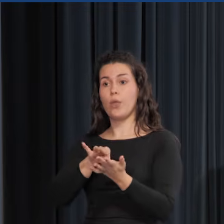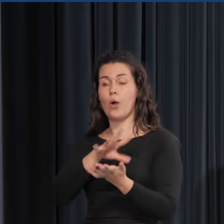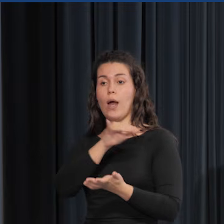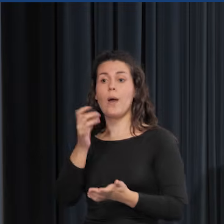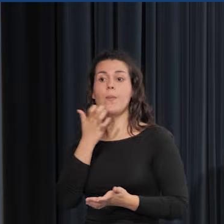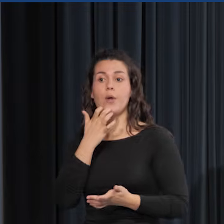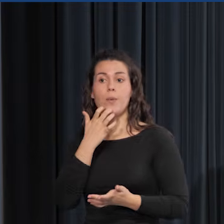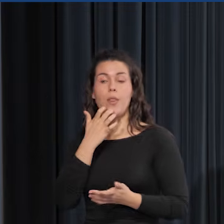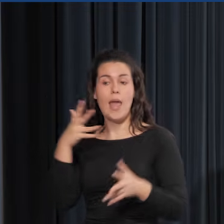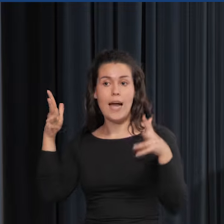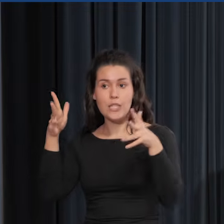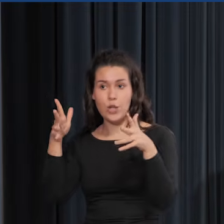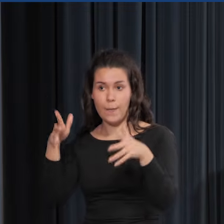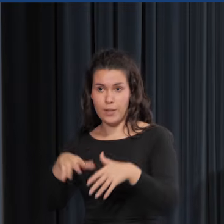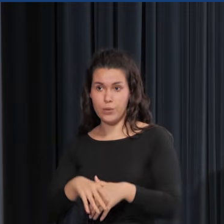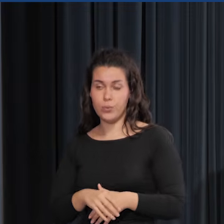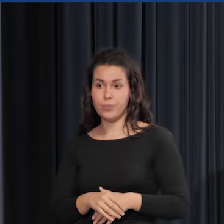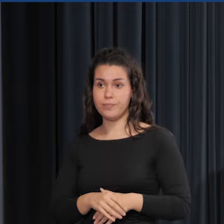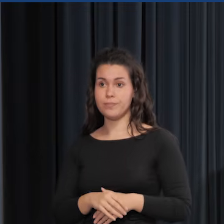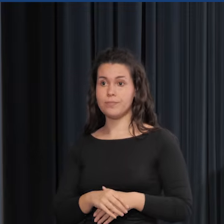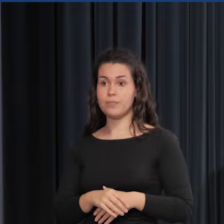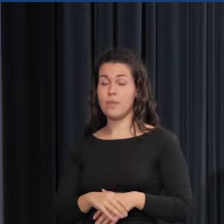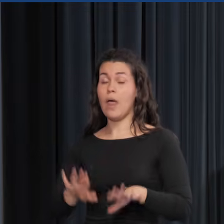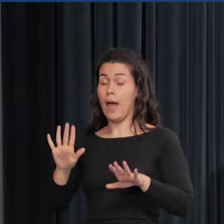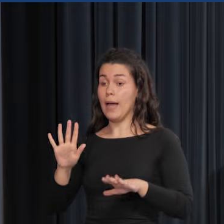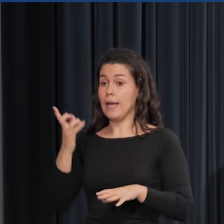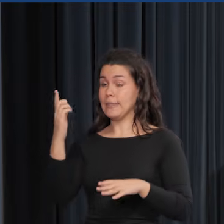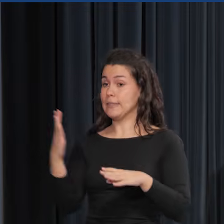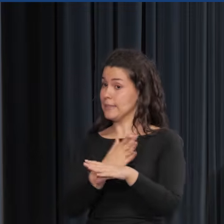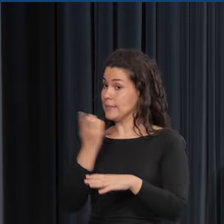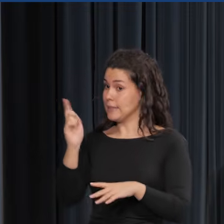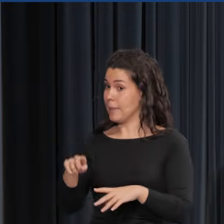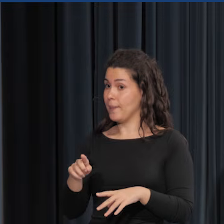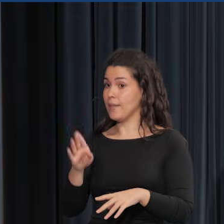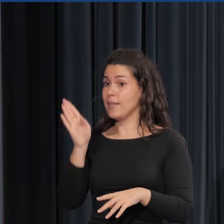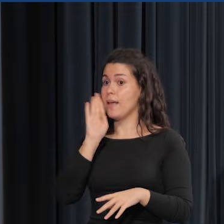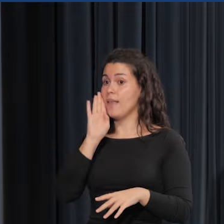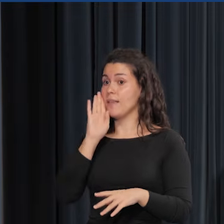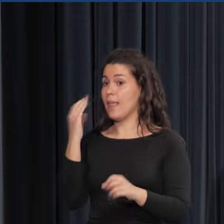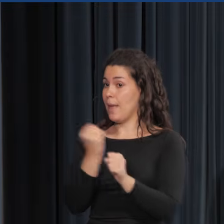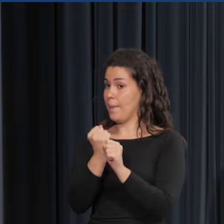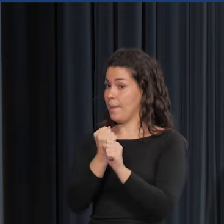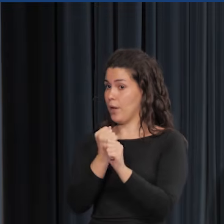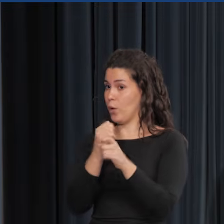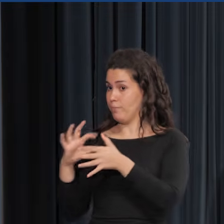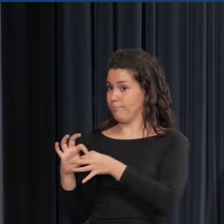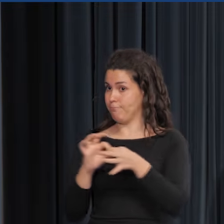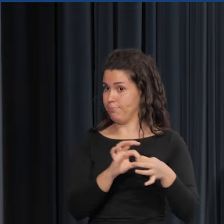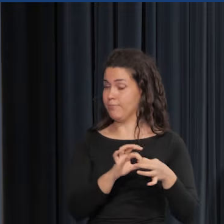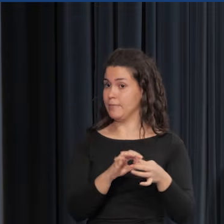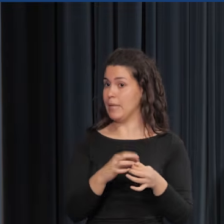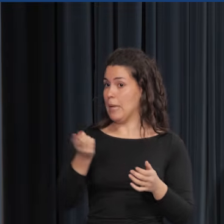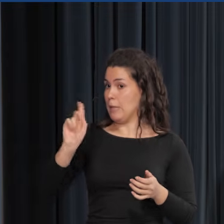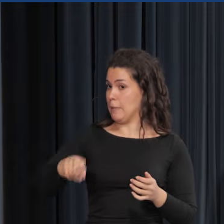un servicio de asesoramiento. Bueno, y antes de nada, y relacionándolo también con lo de empleo, hace unos meses